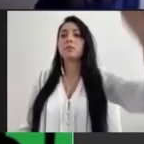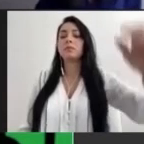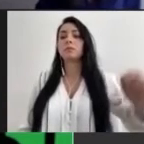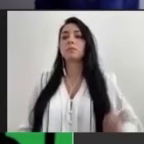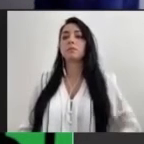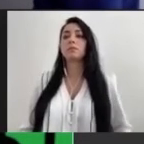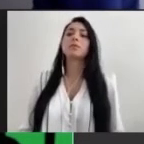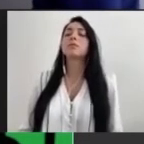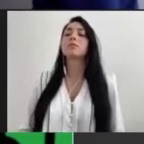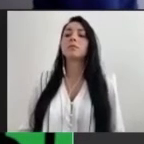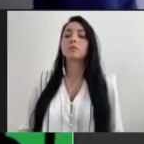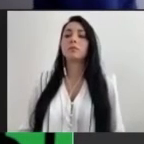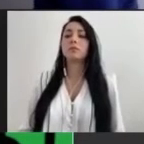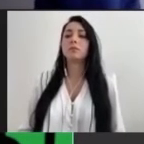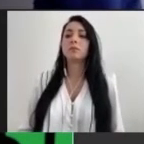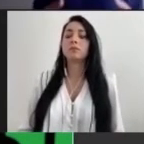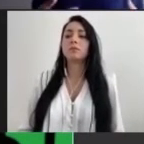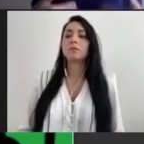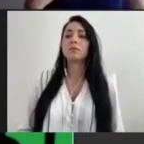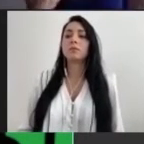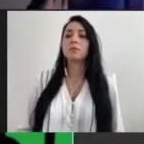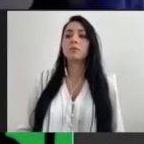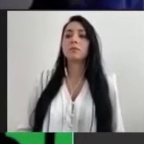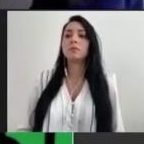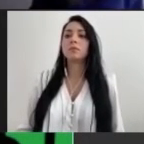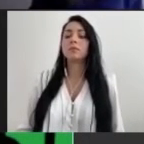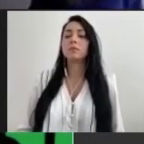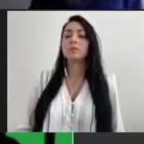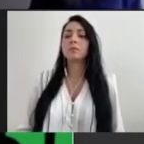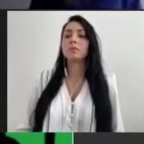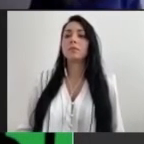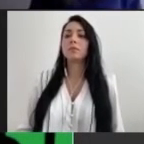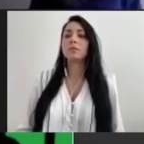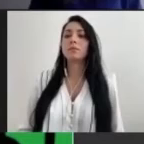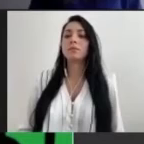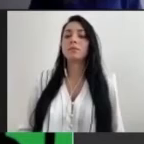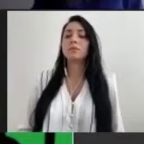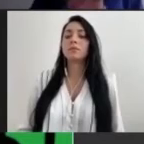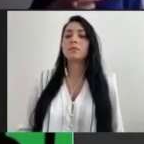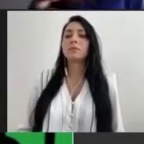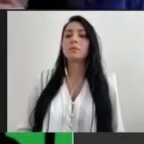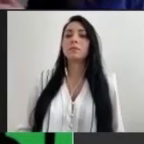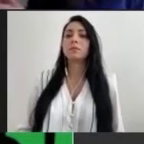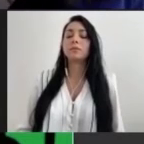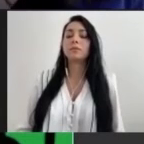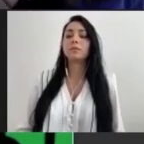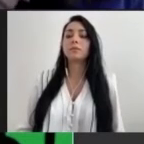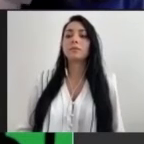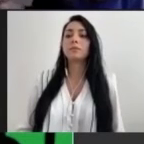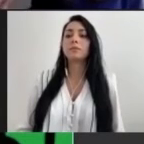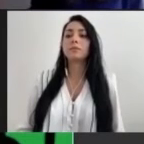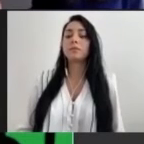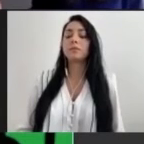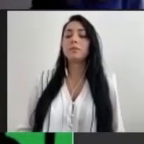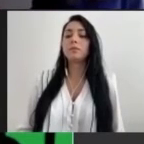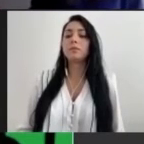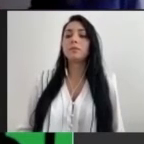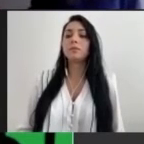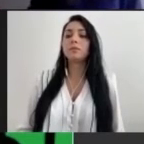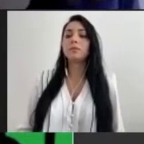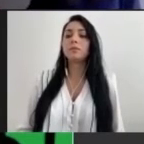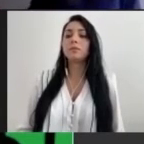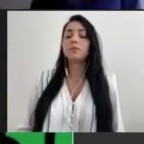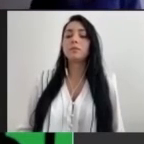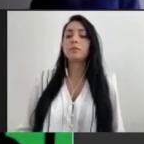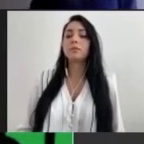tienes esta opción de tener una medida alternativa a la prisión. Lo que hacen es simplemente seguirlo, y esto también se debe a